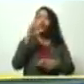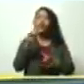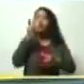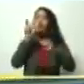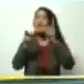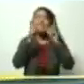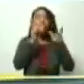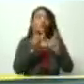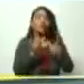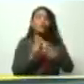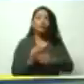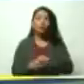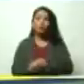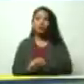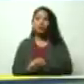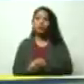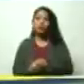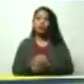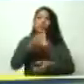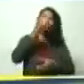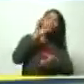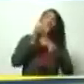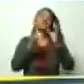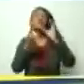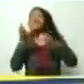pim pum pa win win win